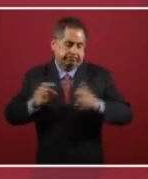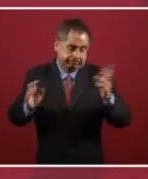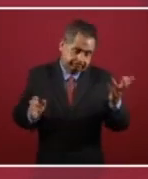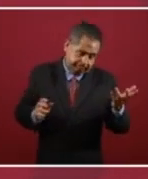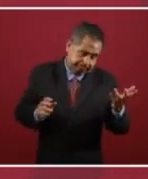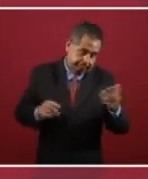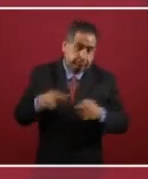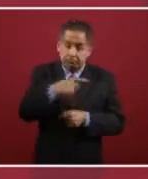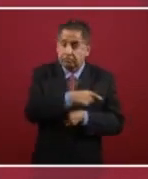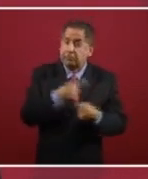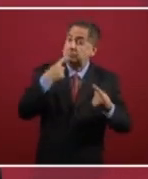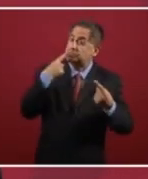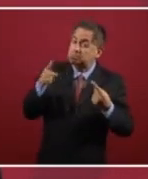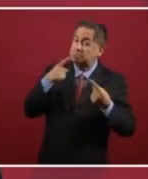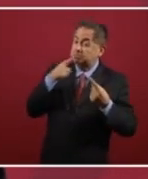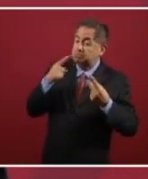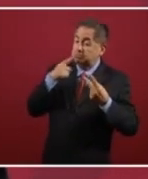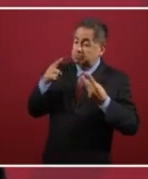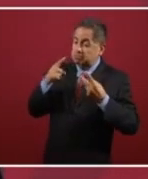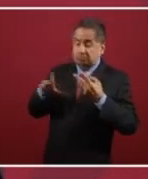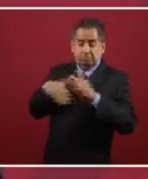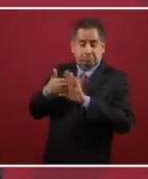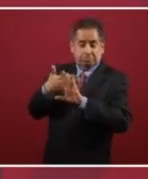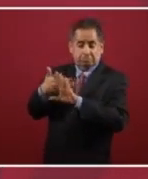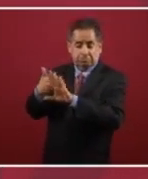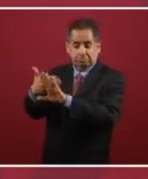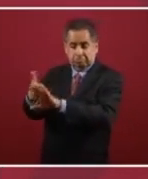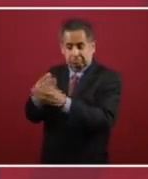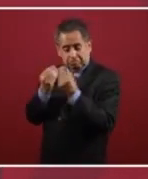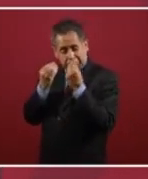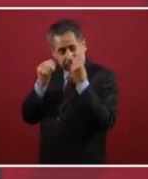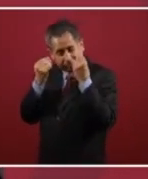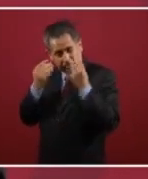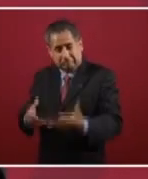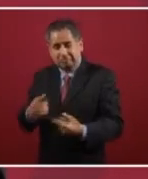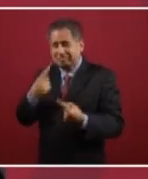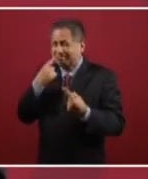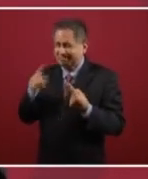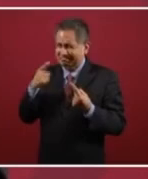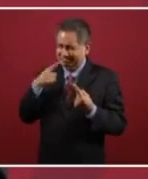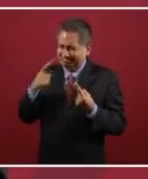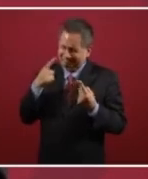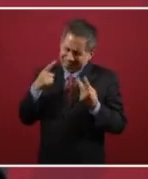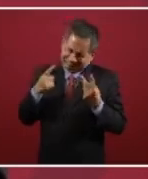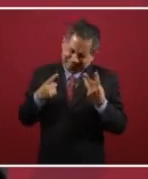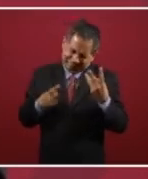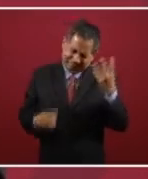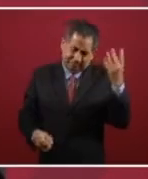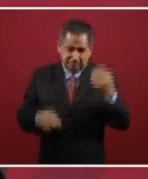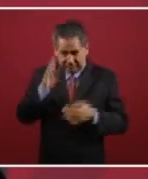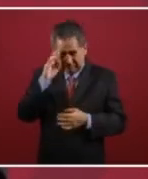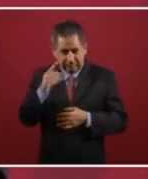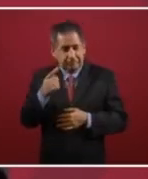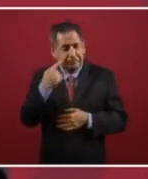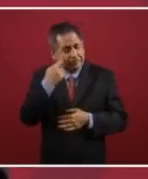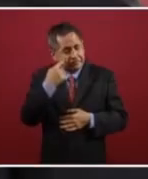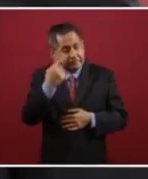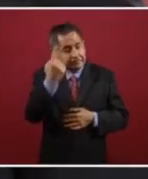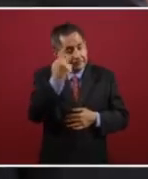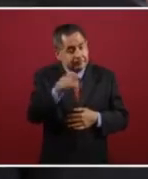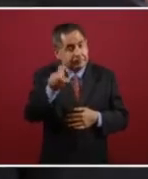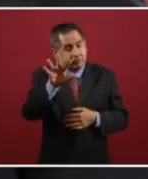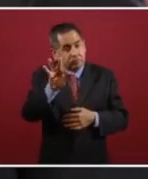fue un bombardeo de amparos increíble 140